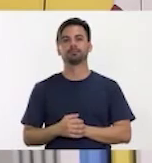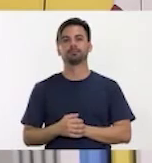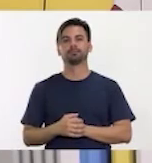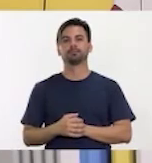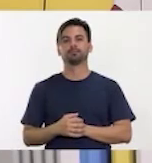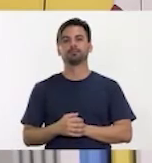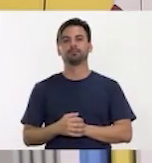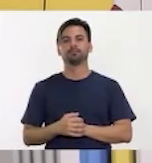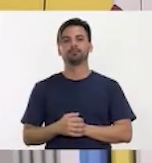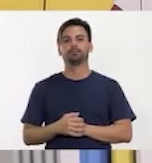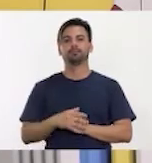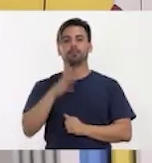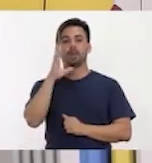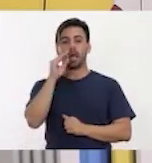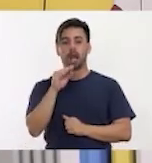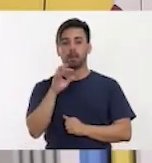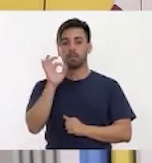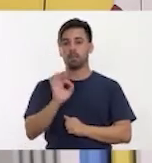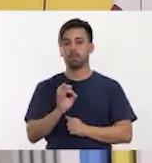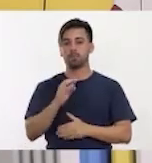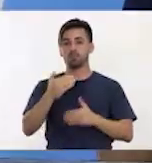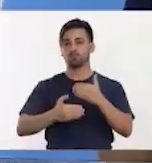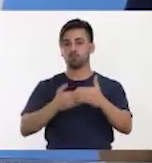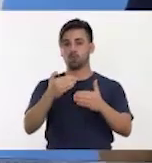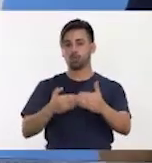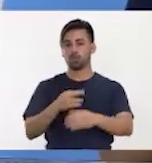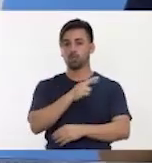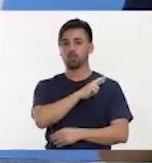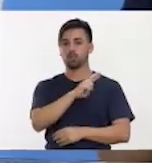Reitero, hablamos del proceso revolucionario de los años 30.